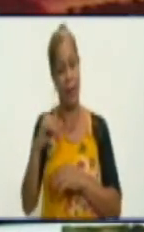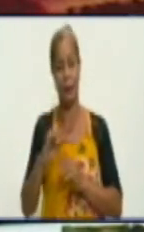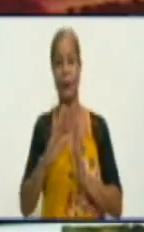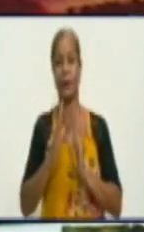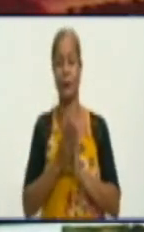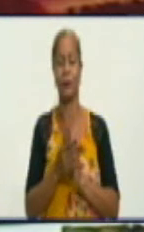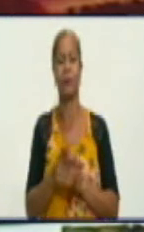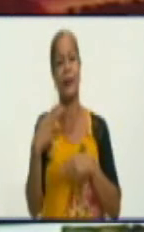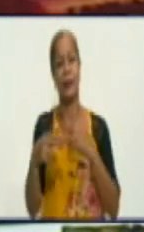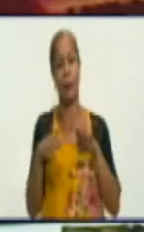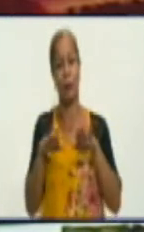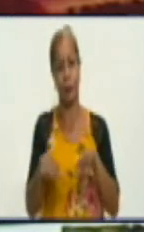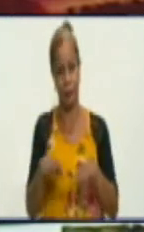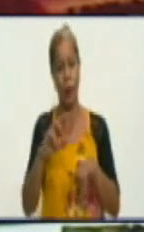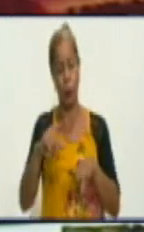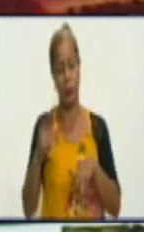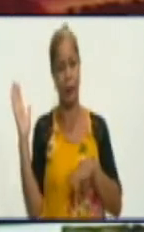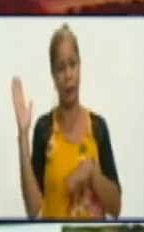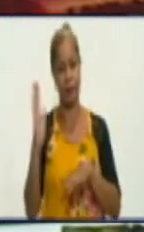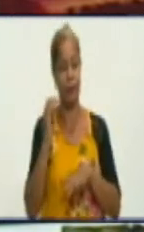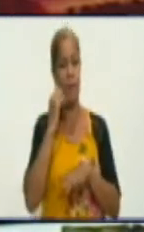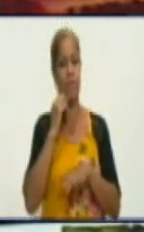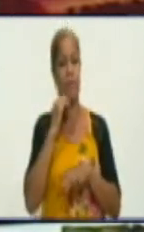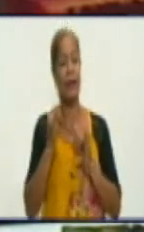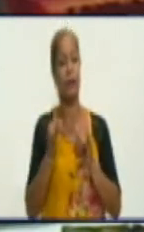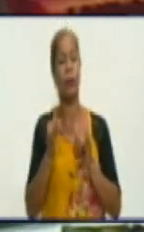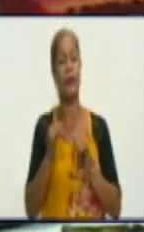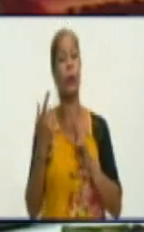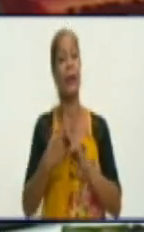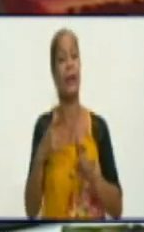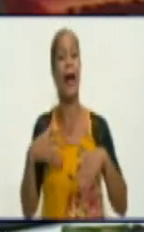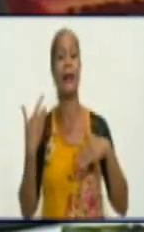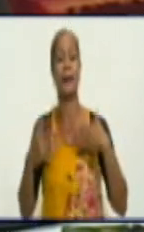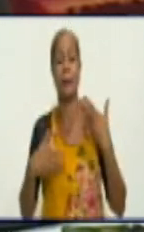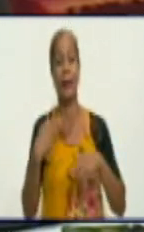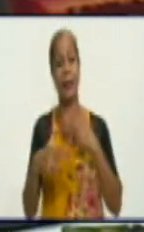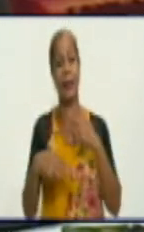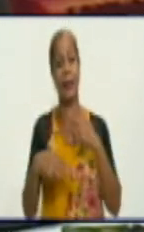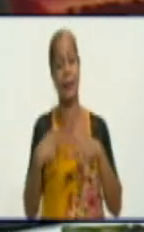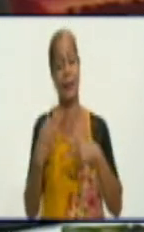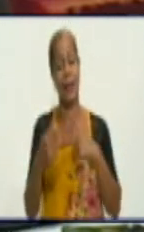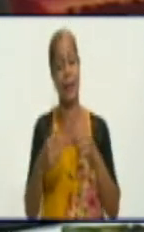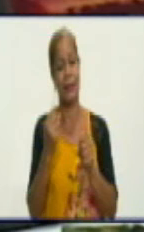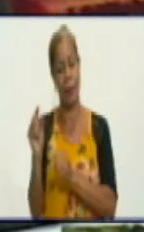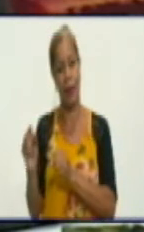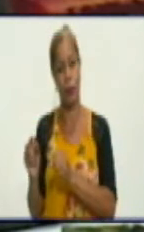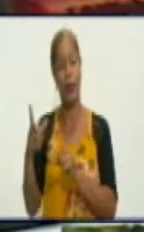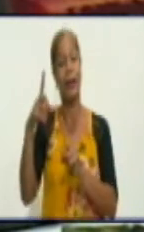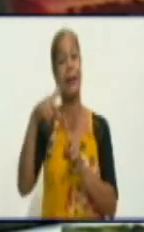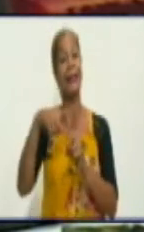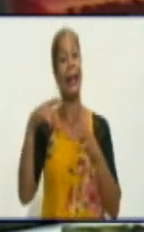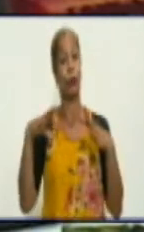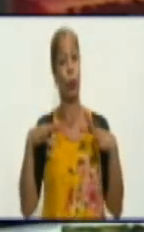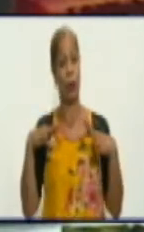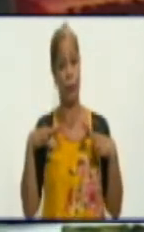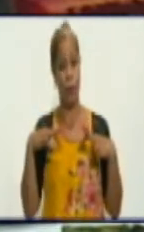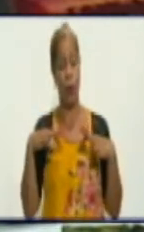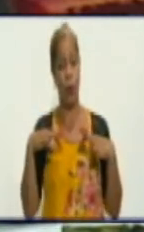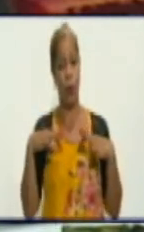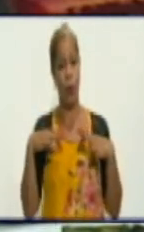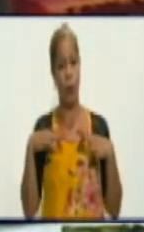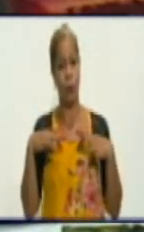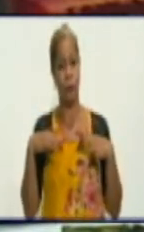una pausa. Al retorno estaremos conociendo sobre las actividades que desarrollan los trabajadores de la hotelería y el turismo de